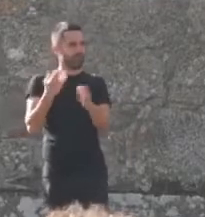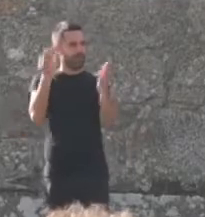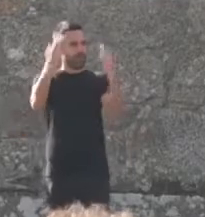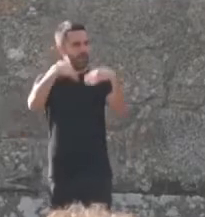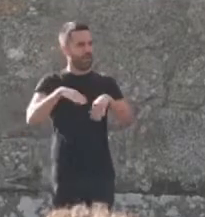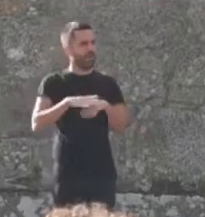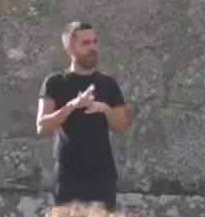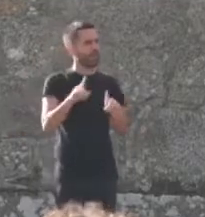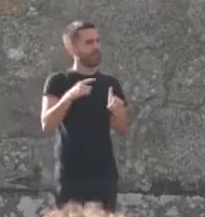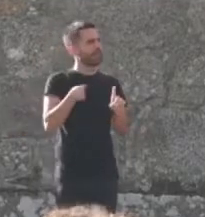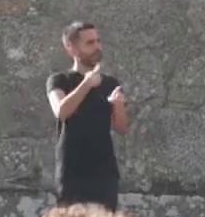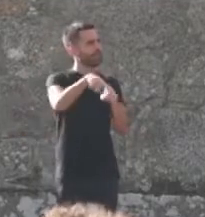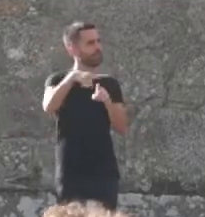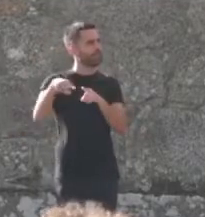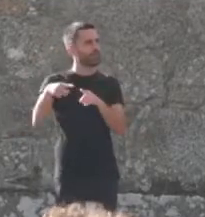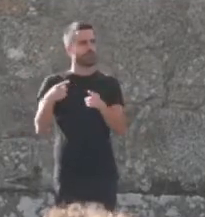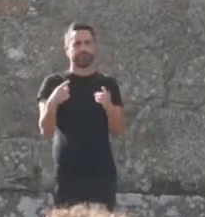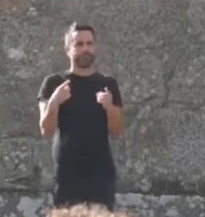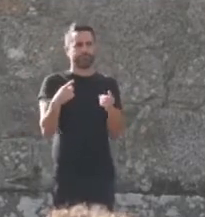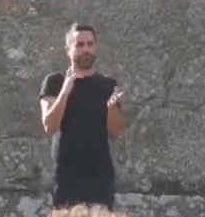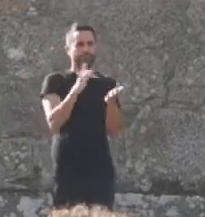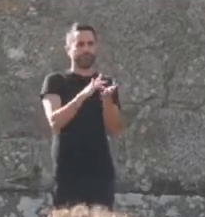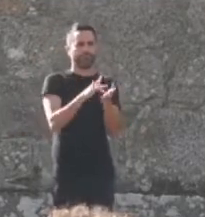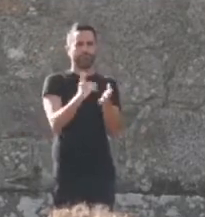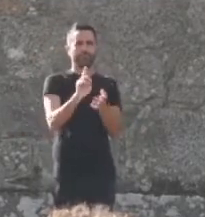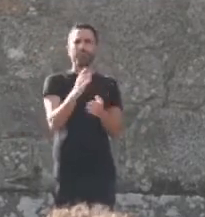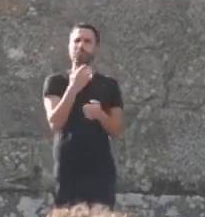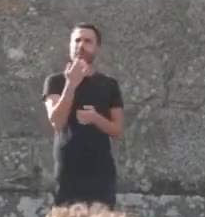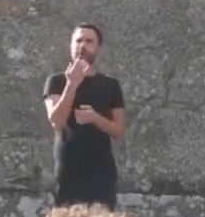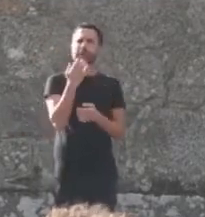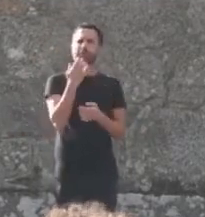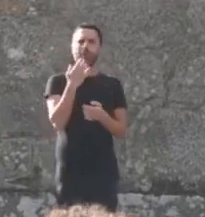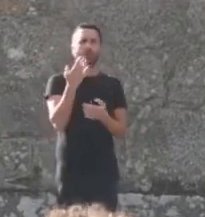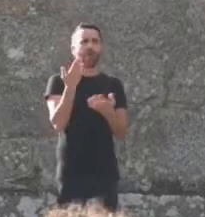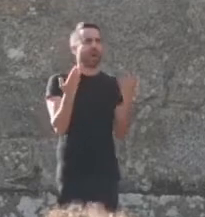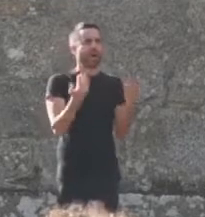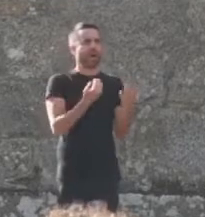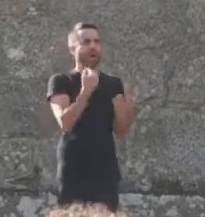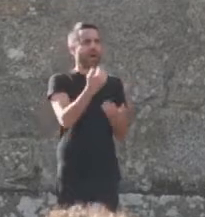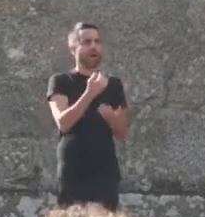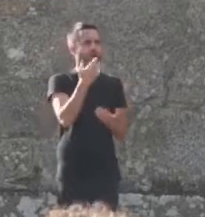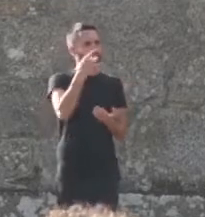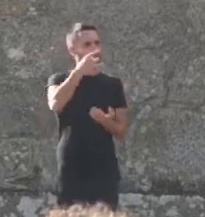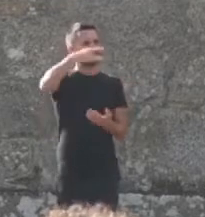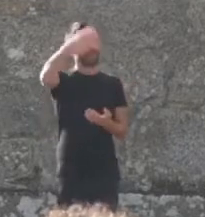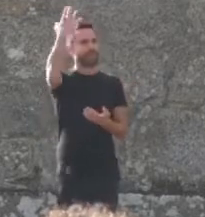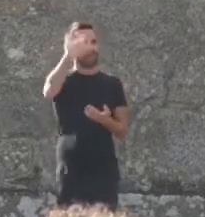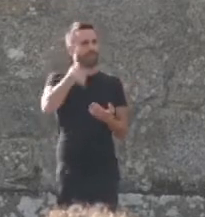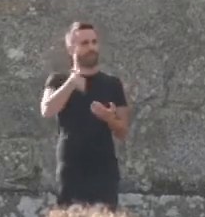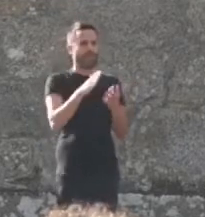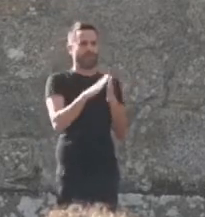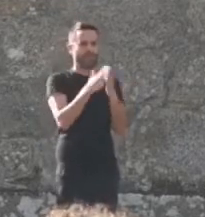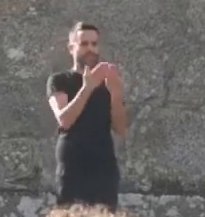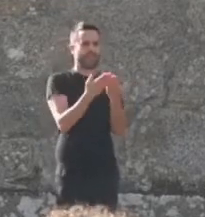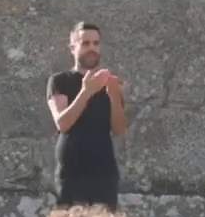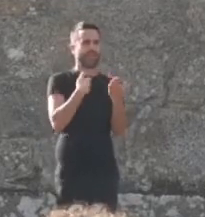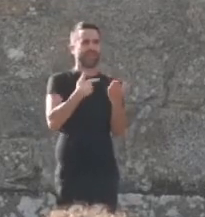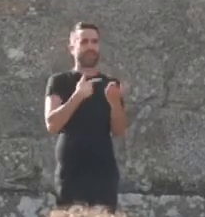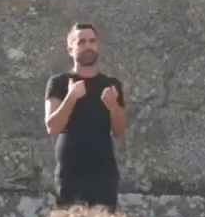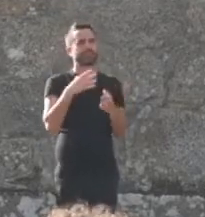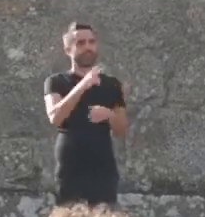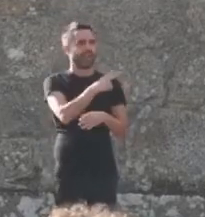a cousas que nisiquera sucederon, a feitos de ficción, novelados, non? Capitán